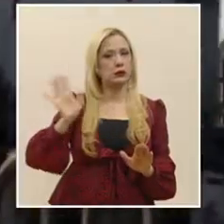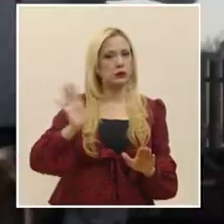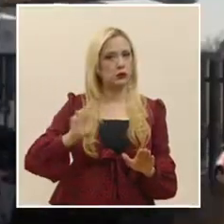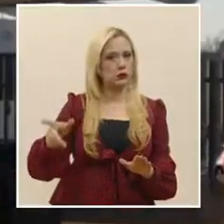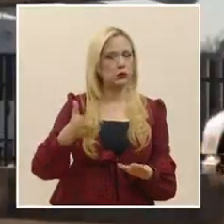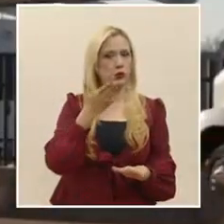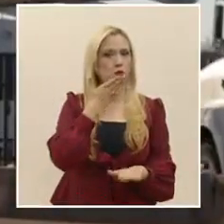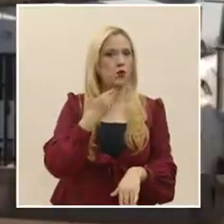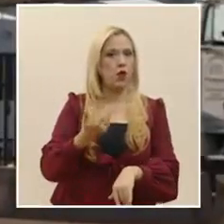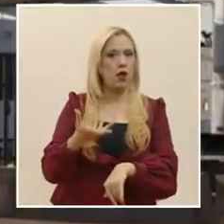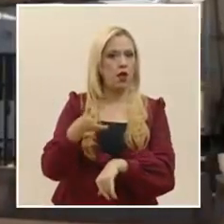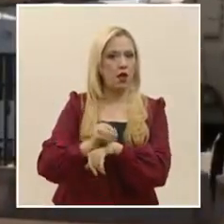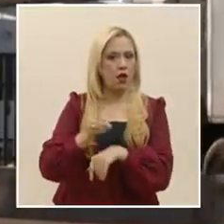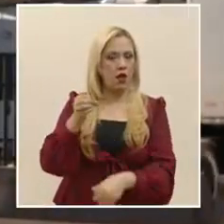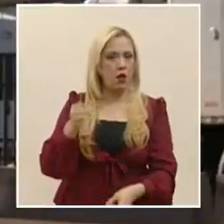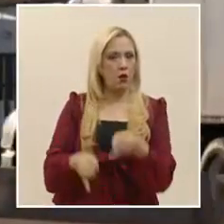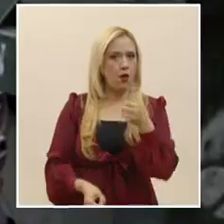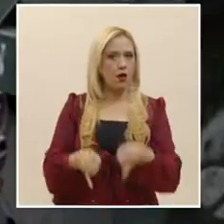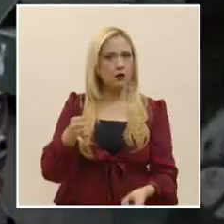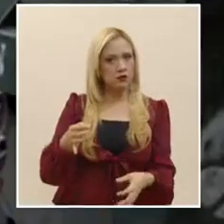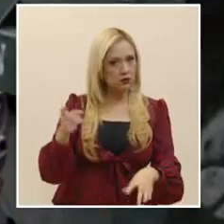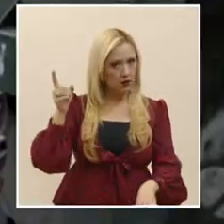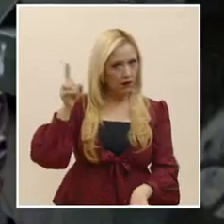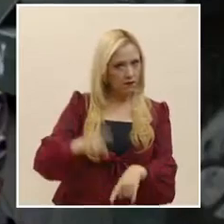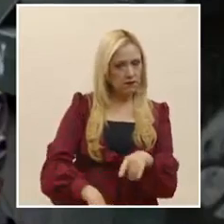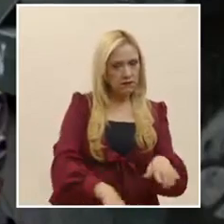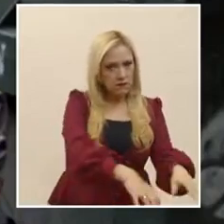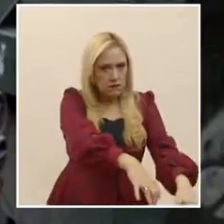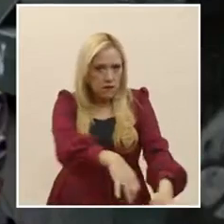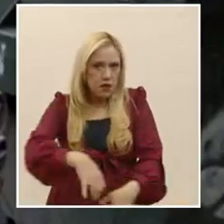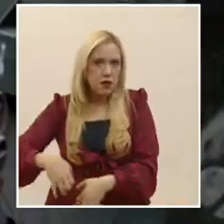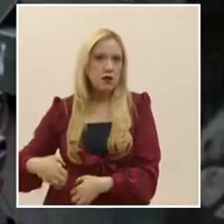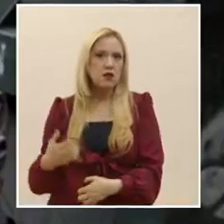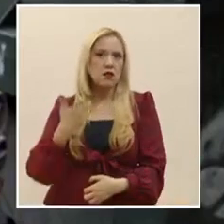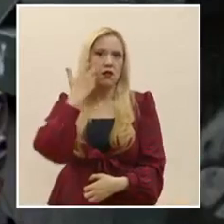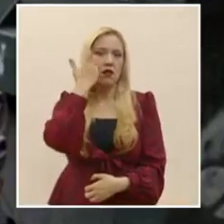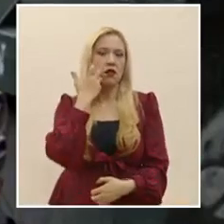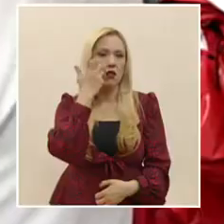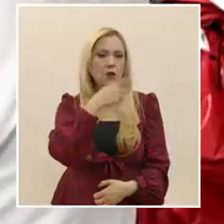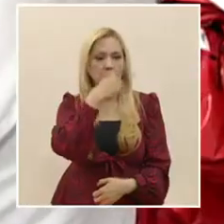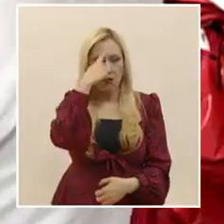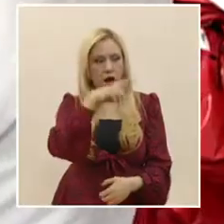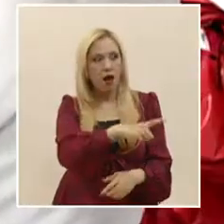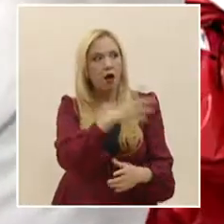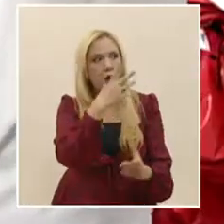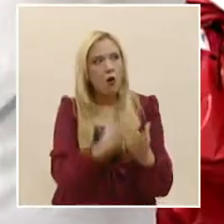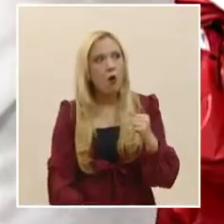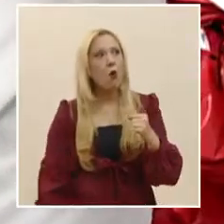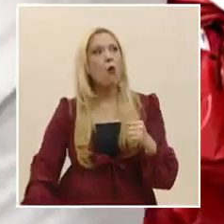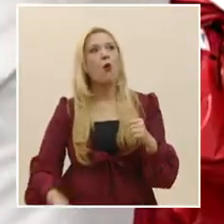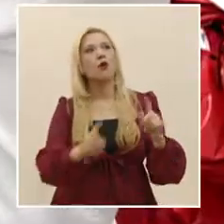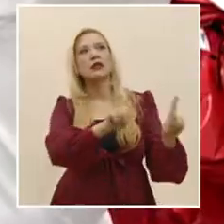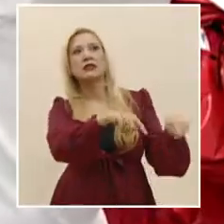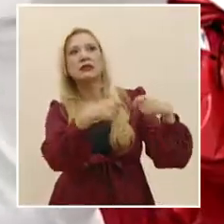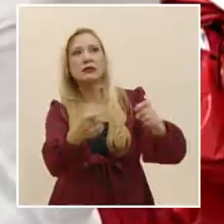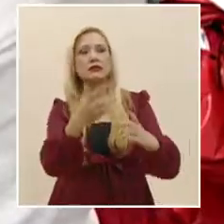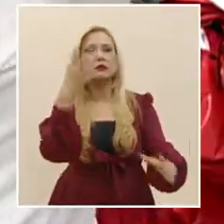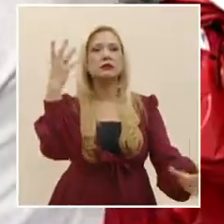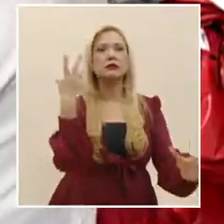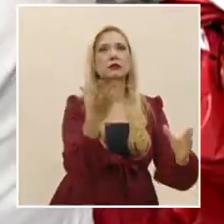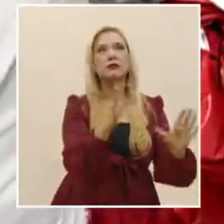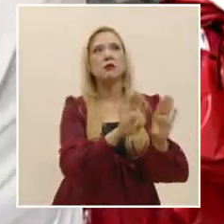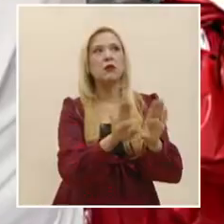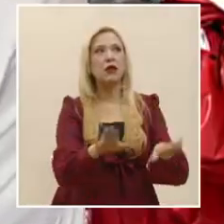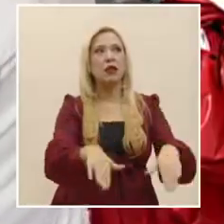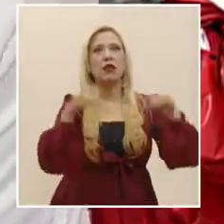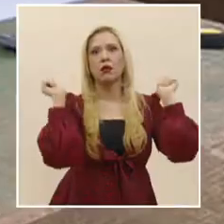permite asegurar o inmovilizar los bienes retenidos para evitar que el futuro demandado los pueda ocultar,